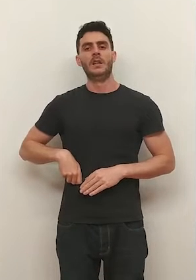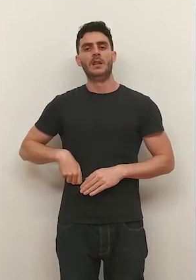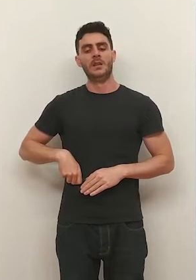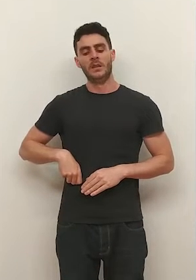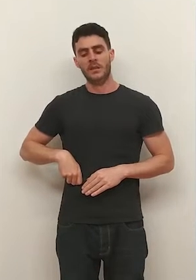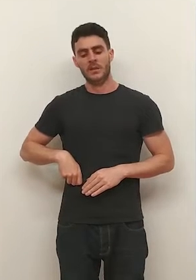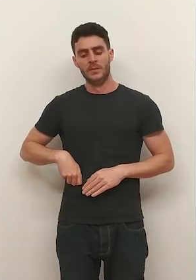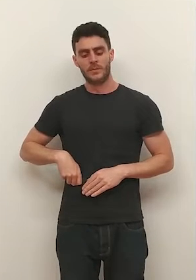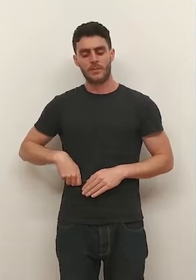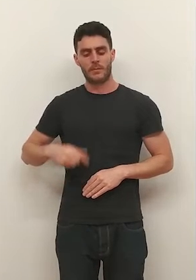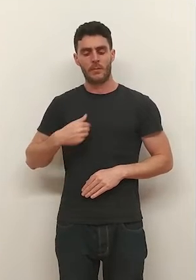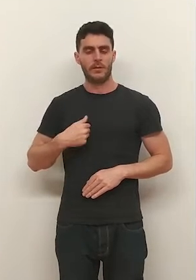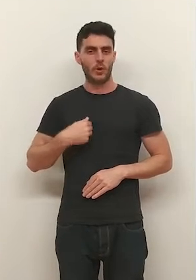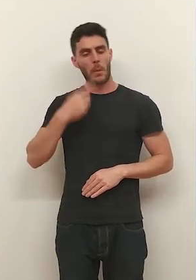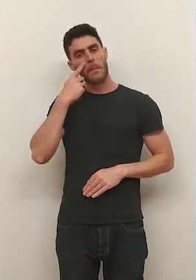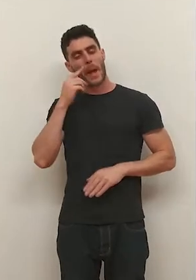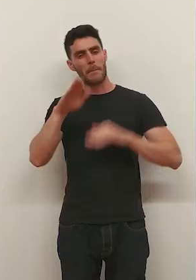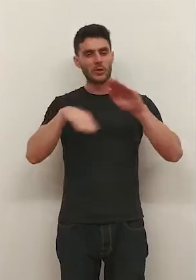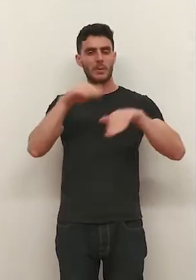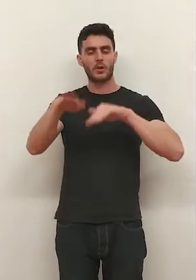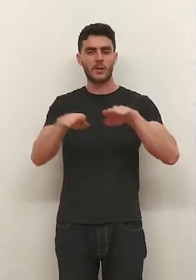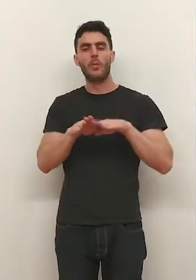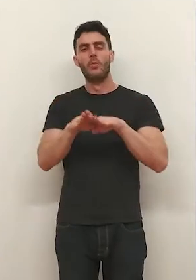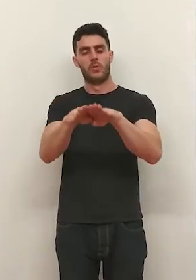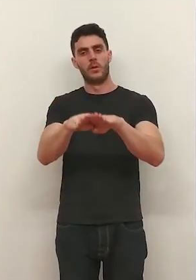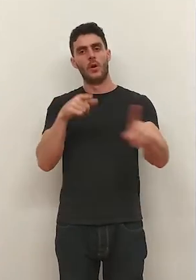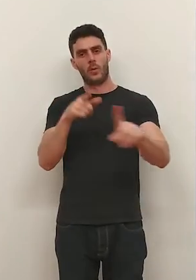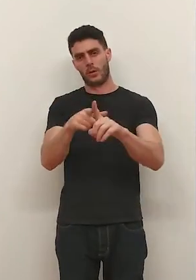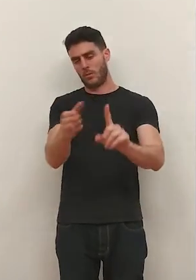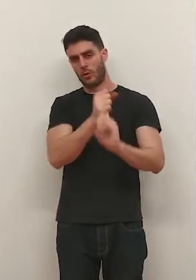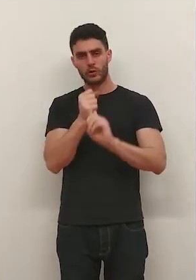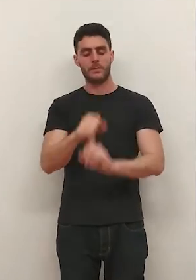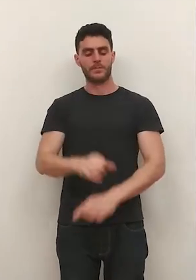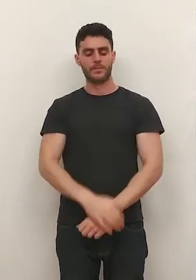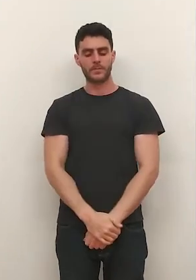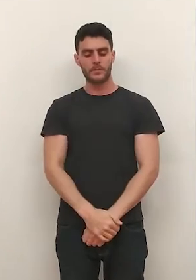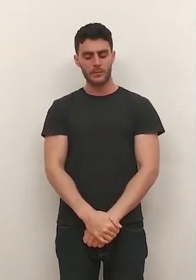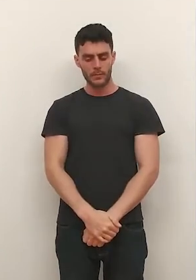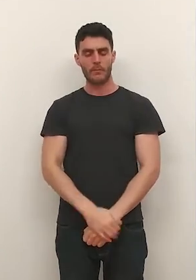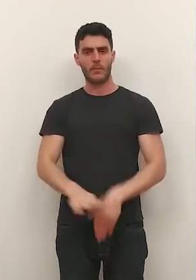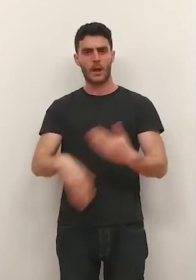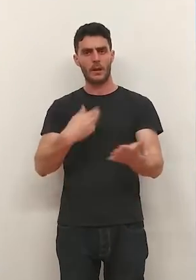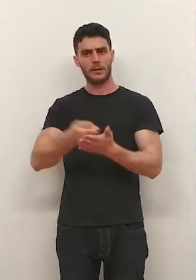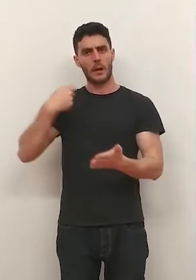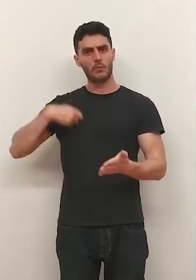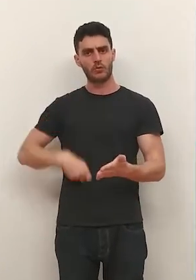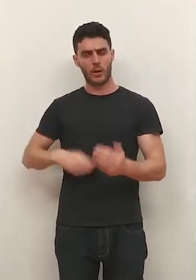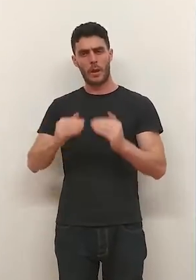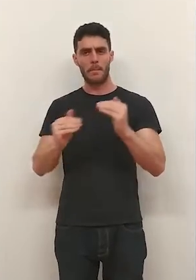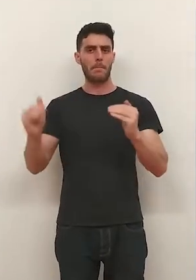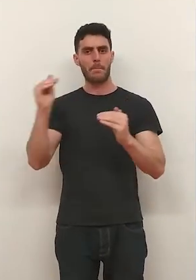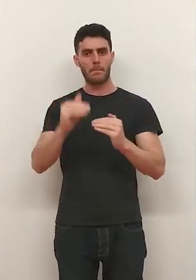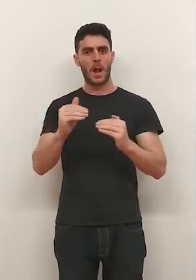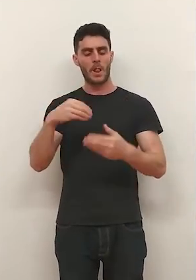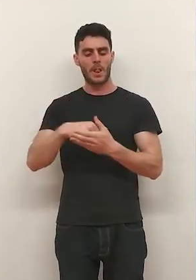el mismo y qué pasos podíamos dar de la mano para ir en ese camino, ¿no? En ese camino hacia la profesionalización del